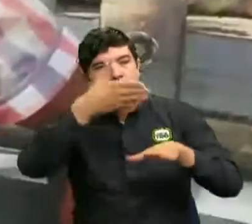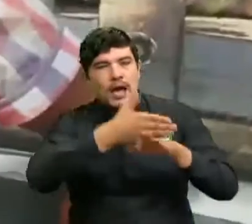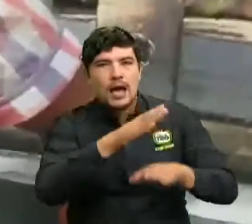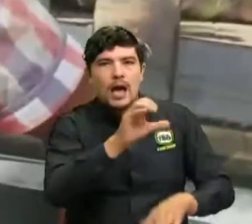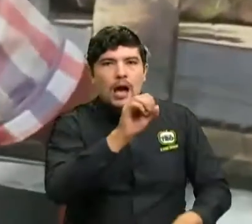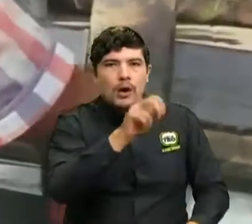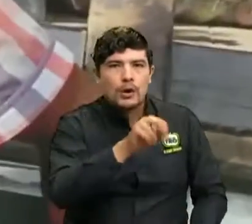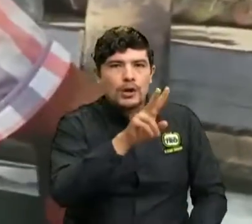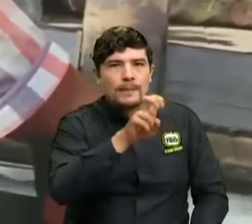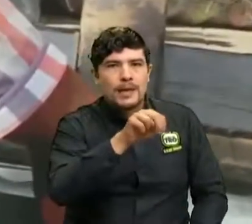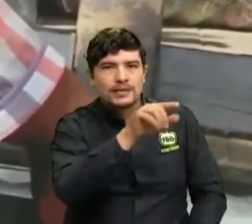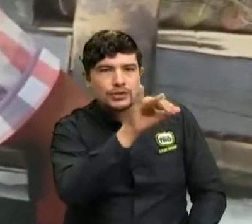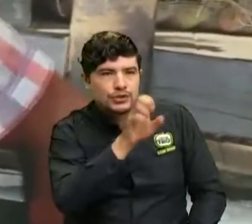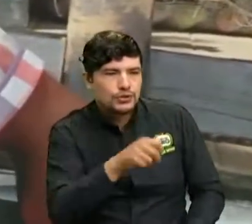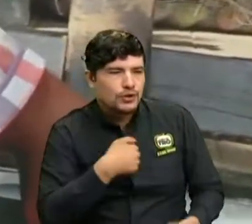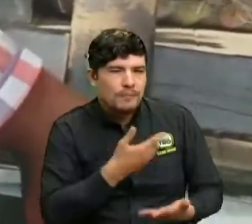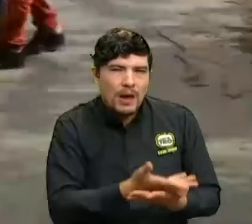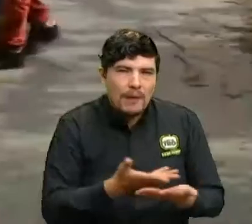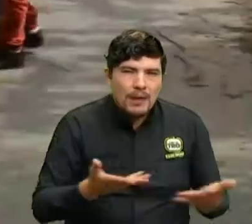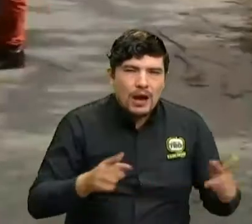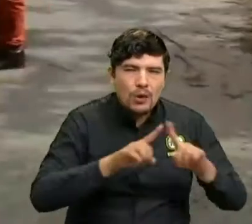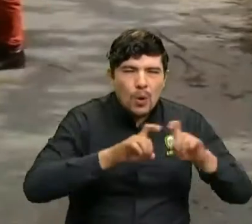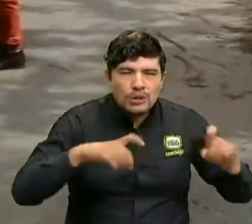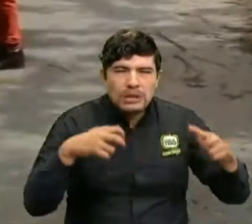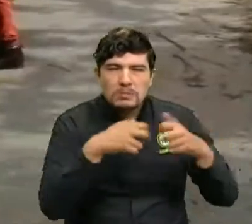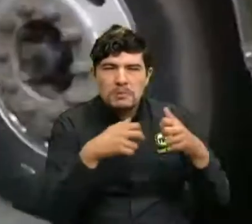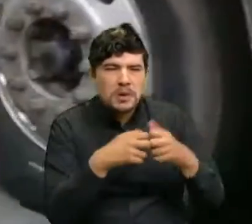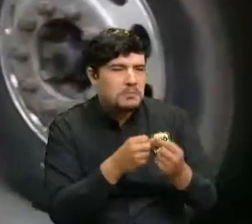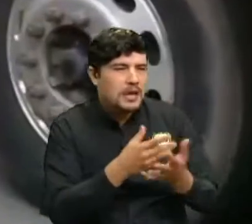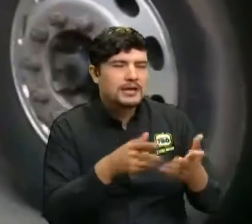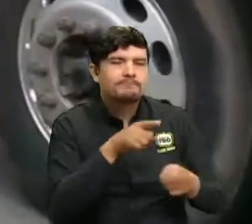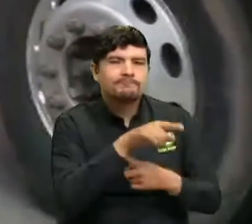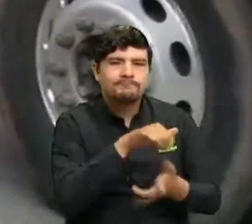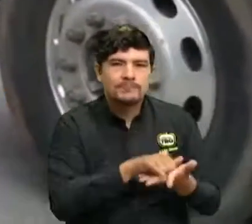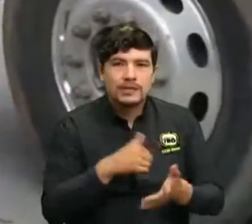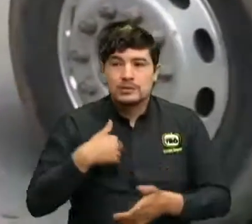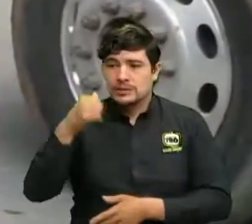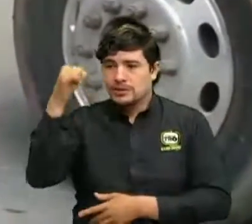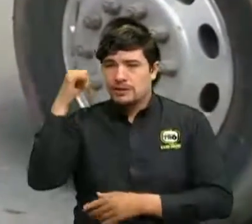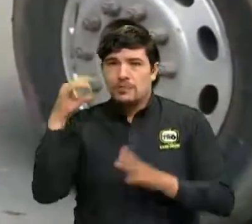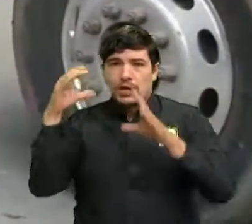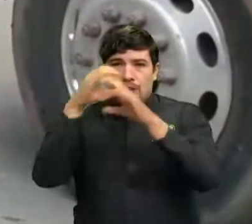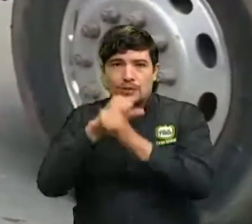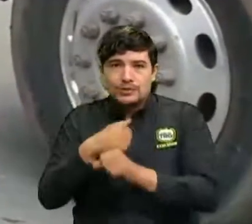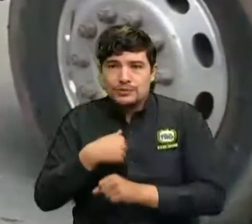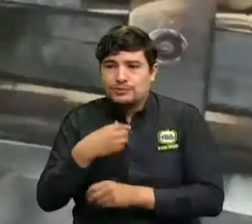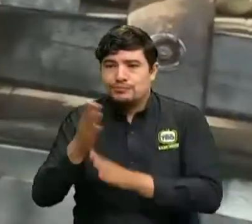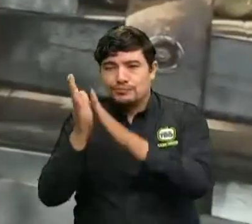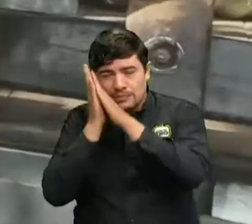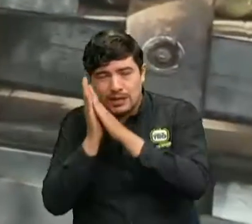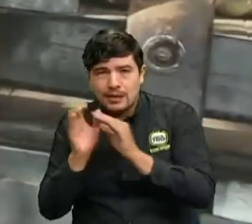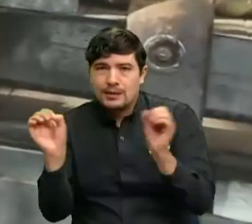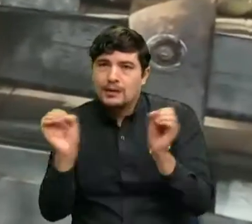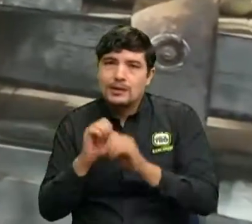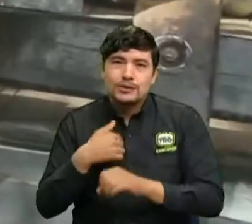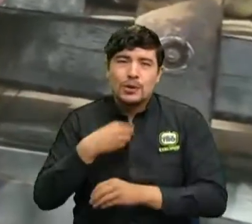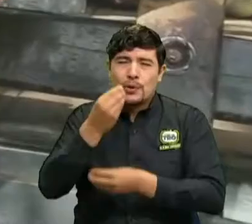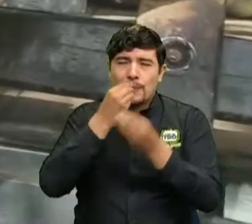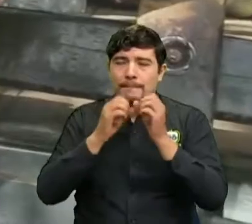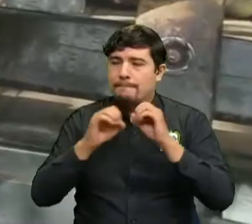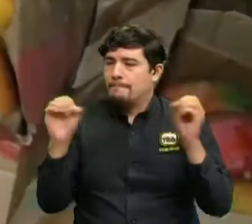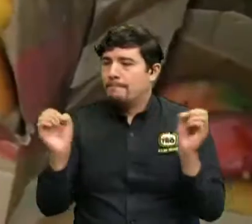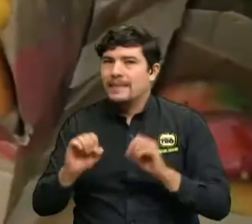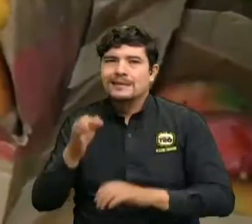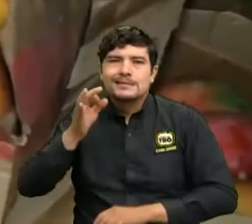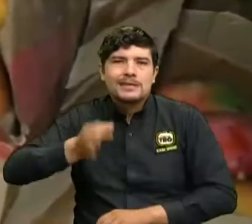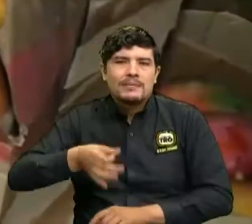energía. Estoy perdiendo plata porque estoy aquí parado con el carro desde anoche. No he dormido, no he comido. Como le digo yo a usted, doña, siempre nosotros los pobres que llevamos